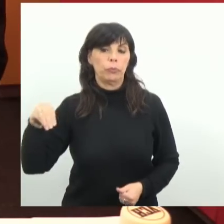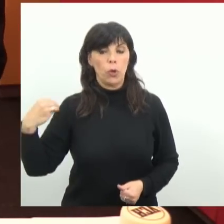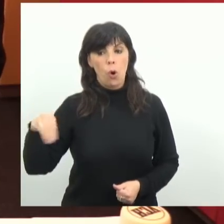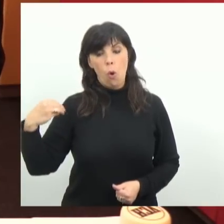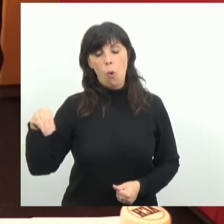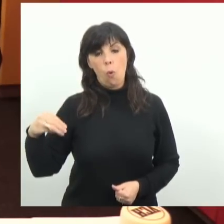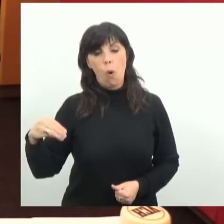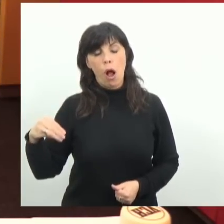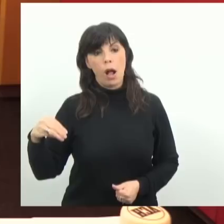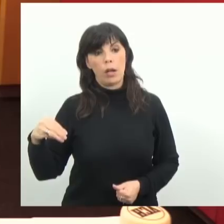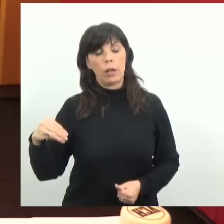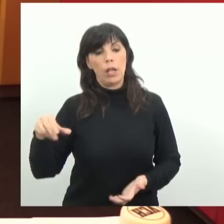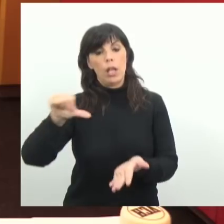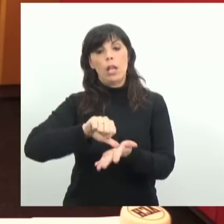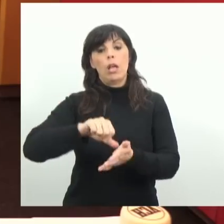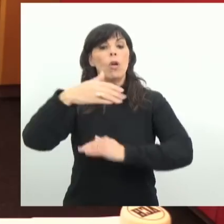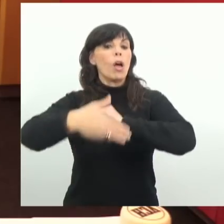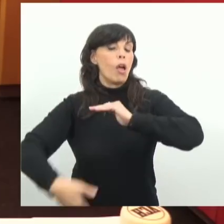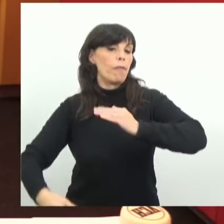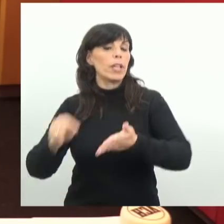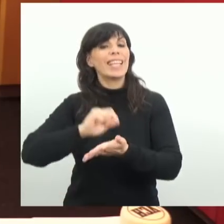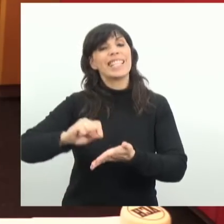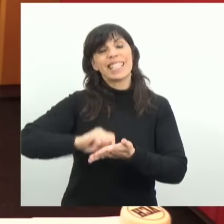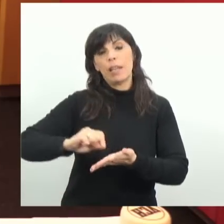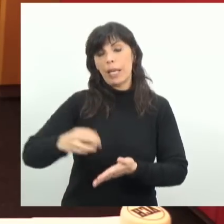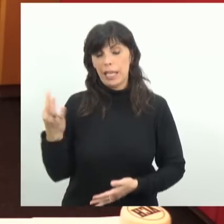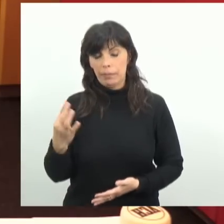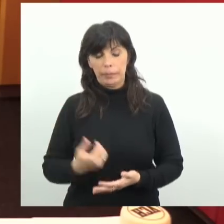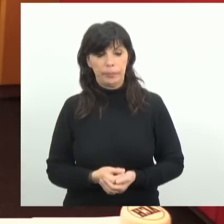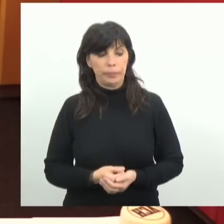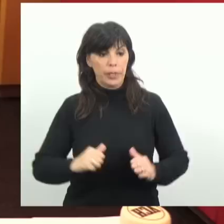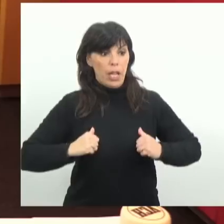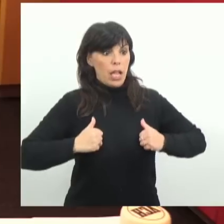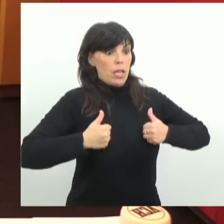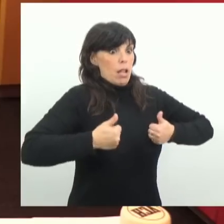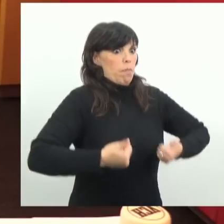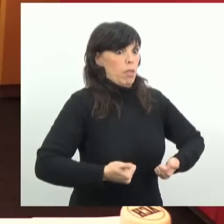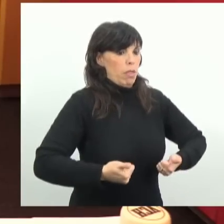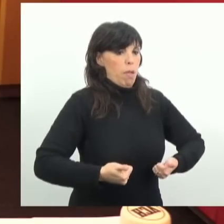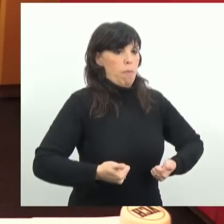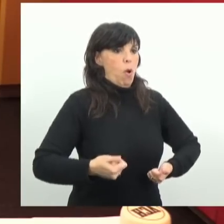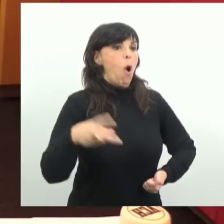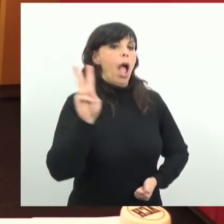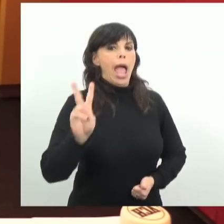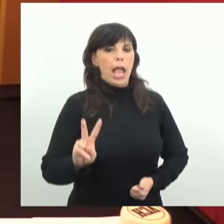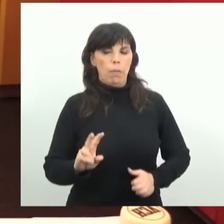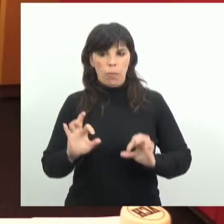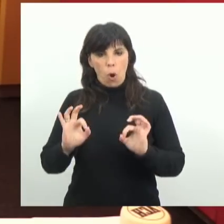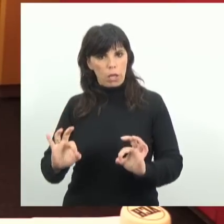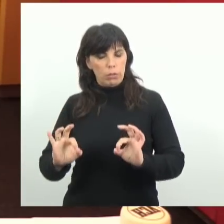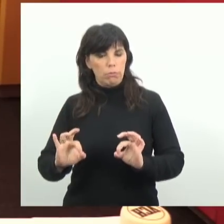palabras: en el principio, antes de todo, era el Verbo. ¿Por